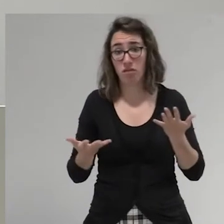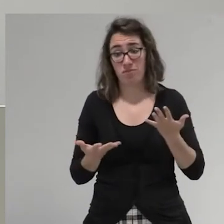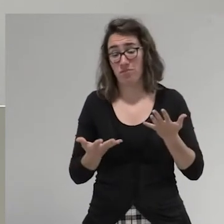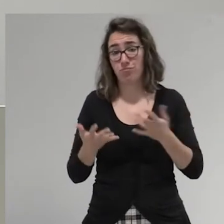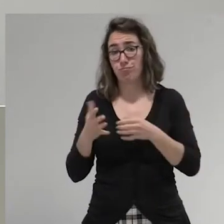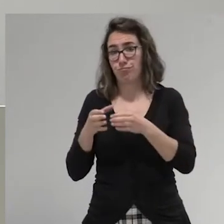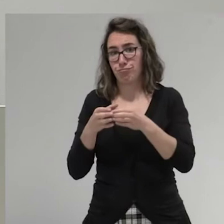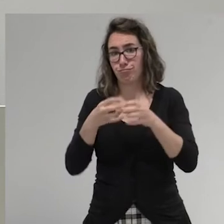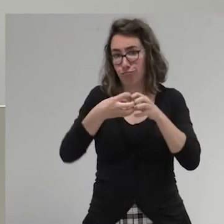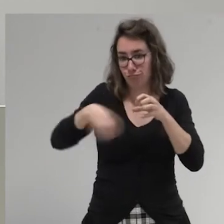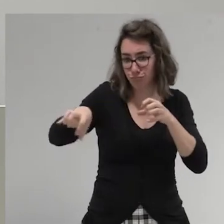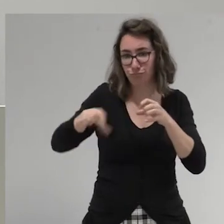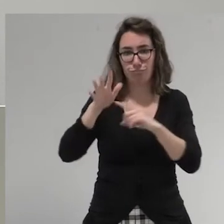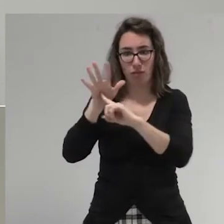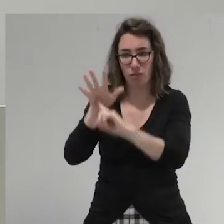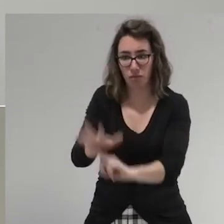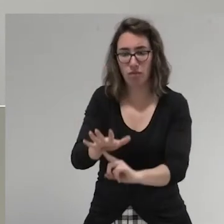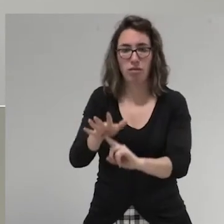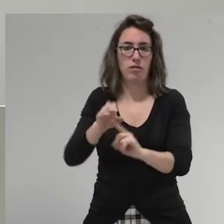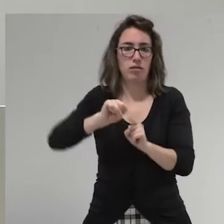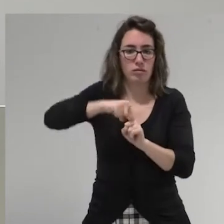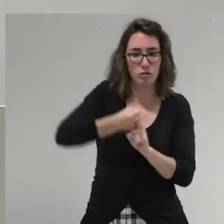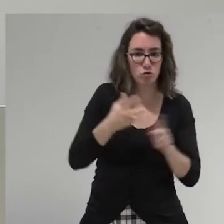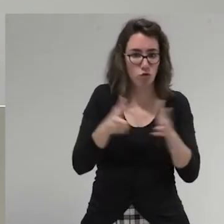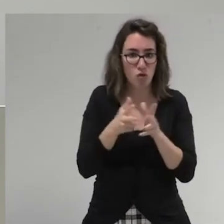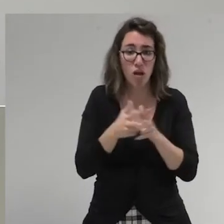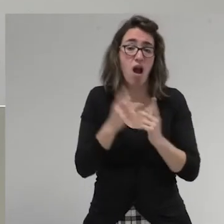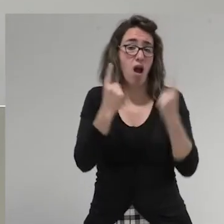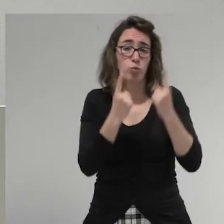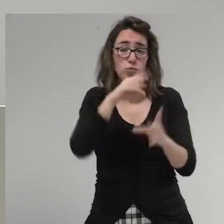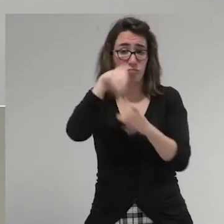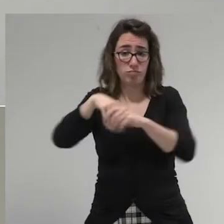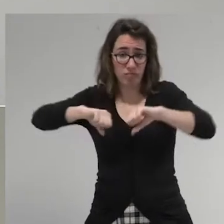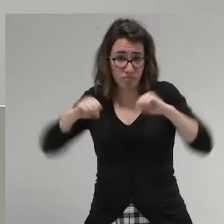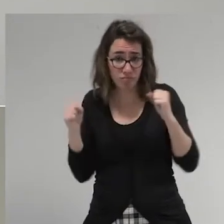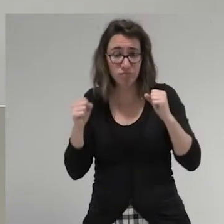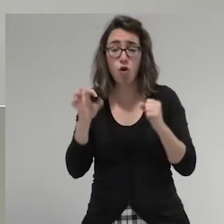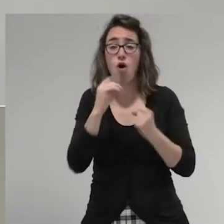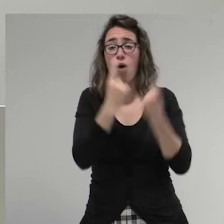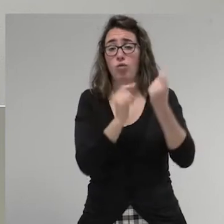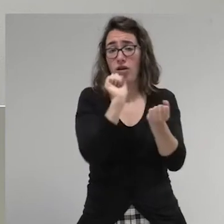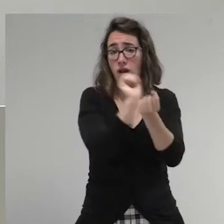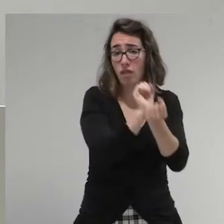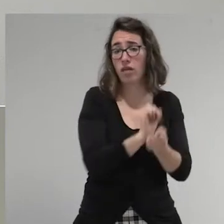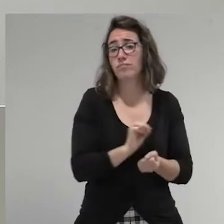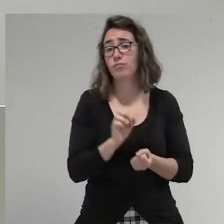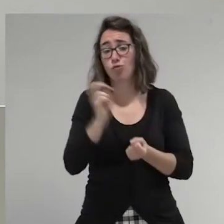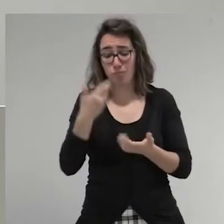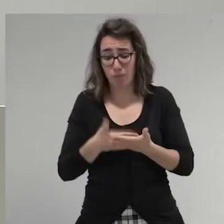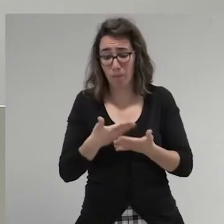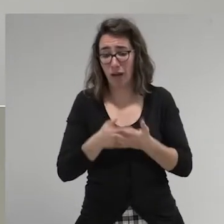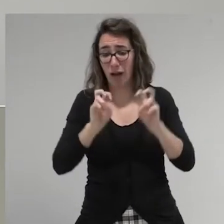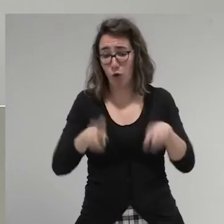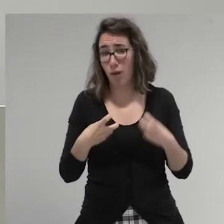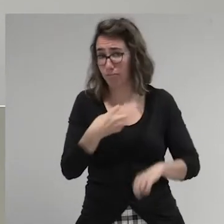marginación y de explotación de calle social, entonces acababan o en centros de internamiento o detenidos en cárceles sin poder renovar papeles, etcétera.